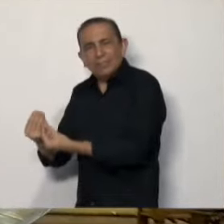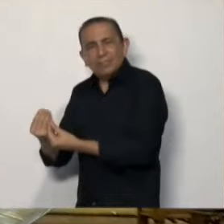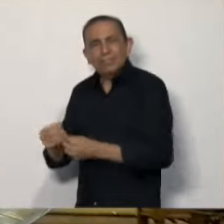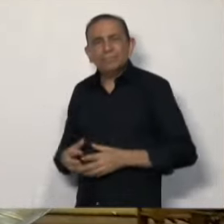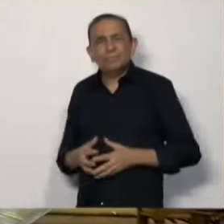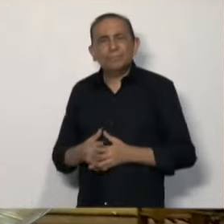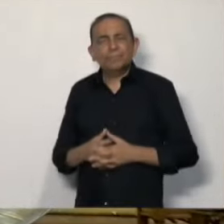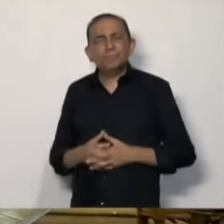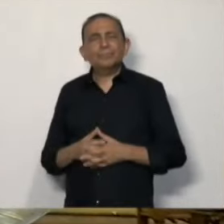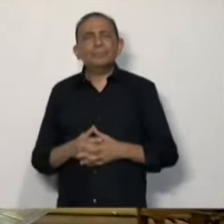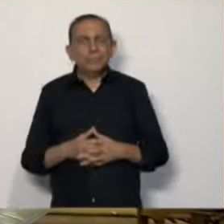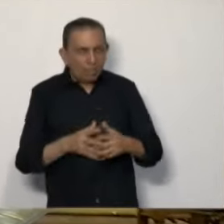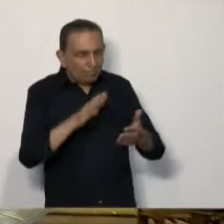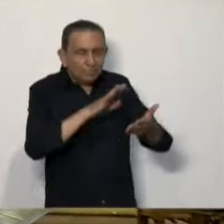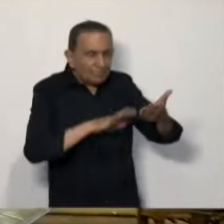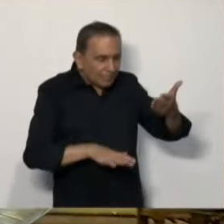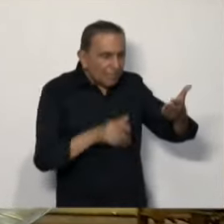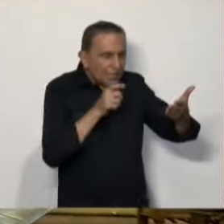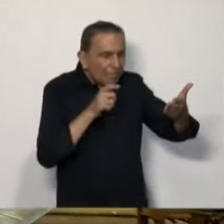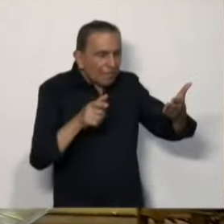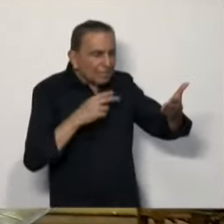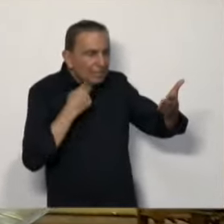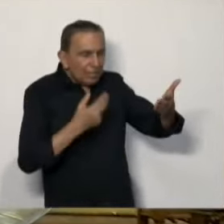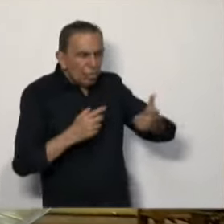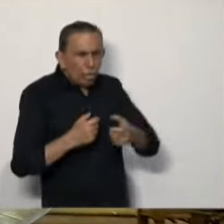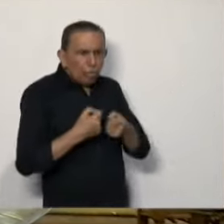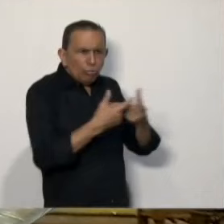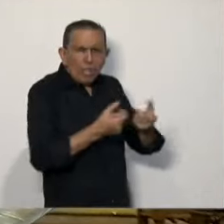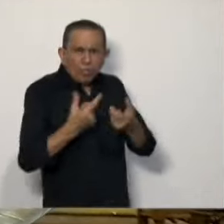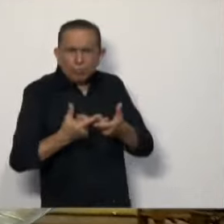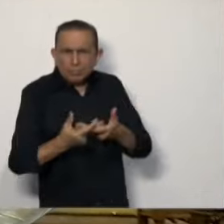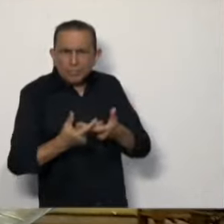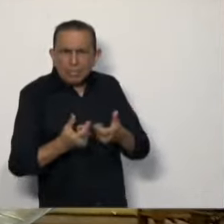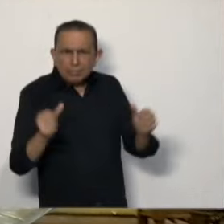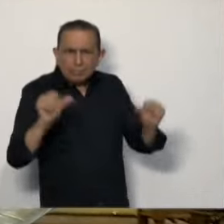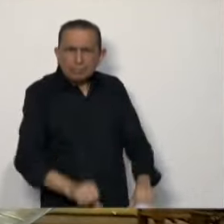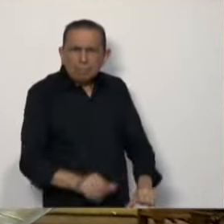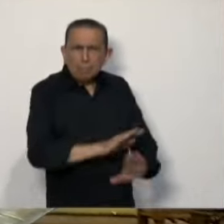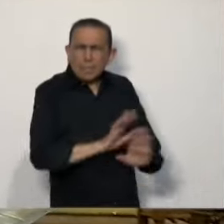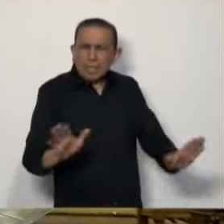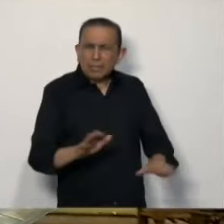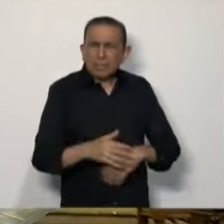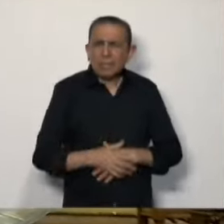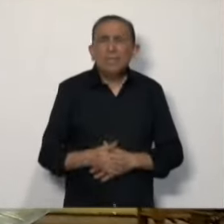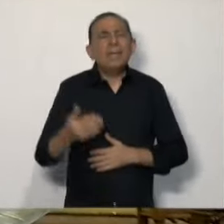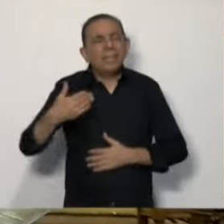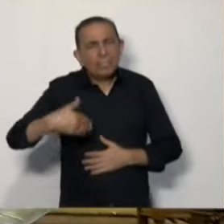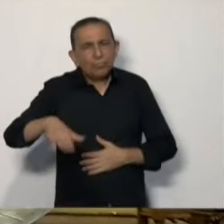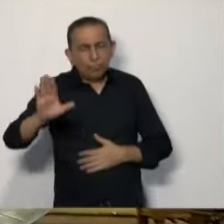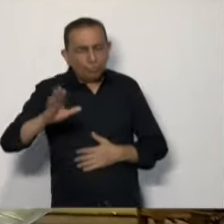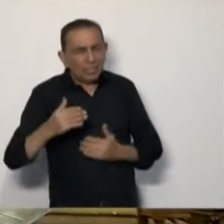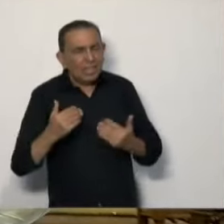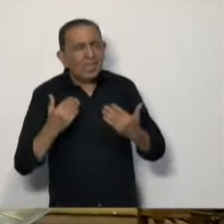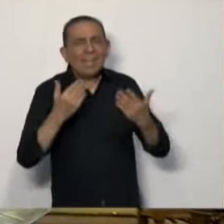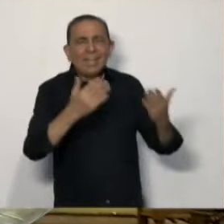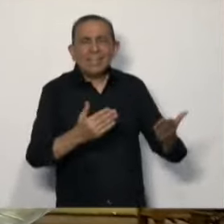Una vez leí una frase que decía, todo lo que no se da se pierde. Justamente entonces, entregarnos en